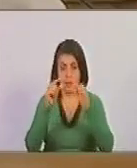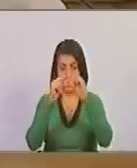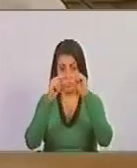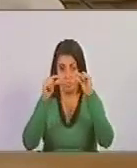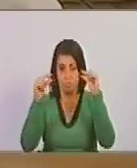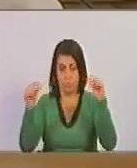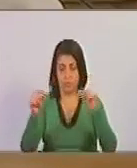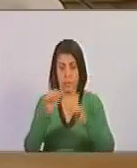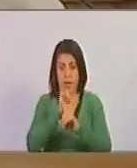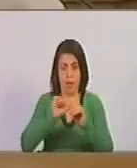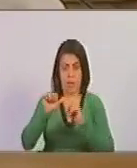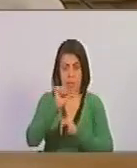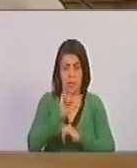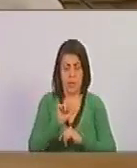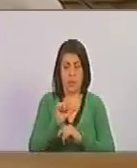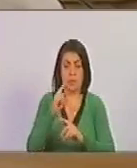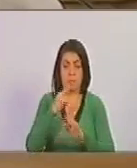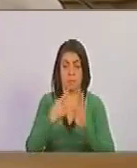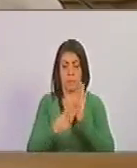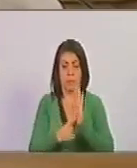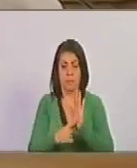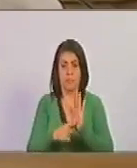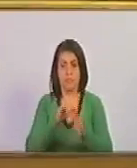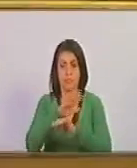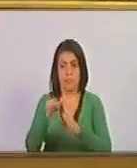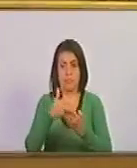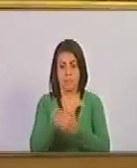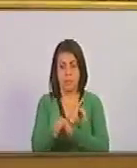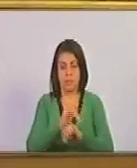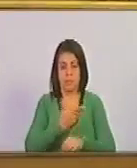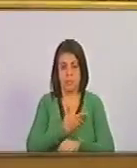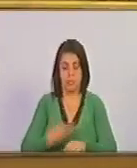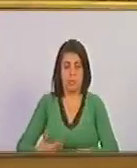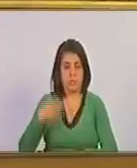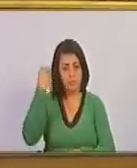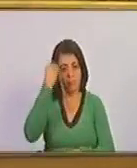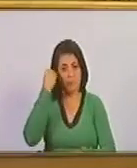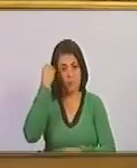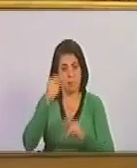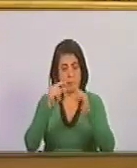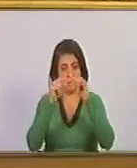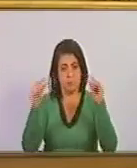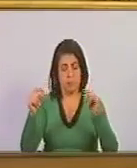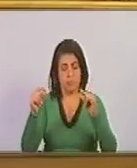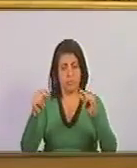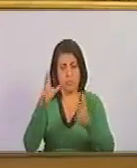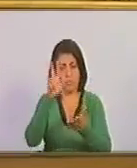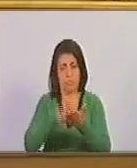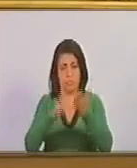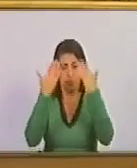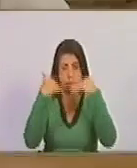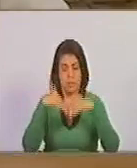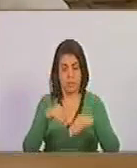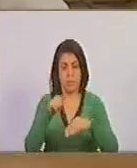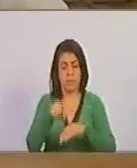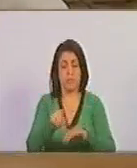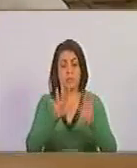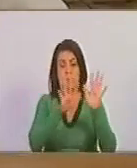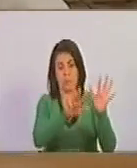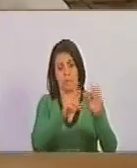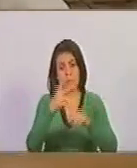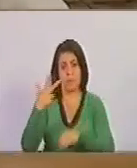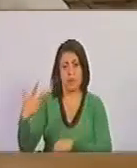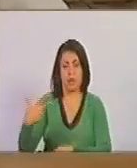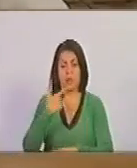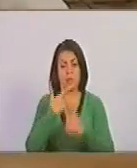Epígrafe. Ámbito de aplicación. Es todo, ciudadano presidente. En consideración el epígrafe. Aprobado. Siguiente. Décimo